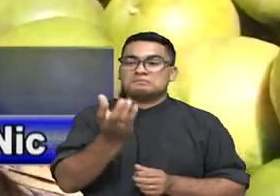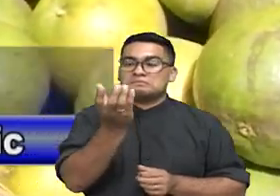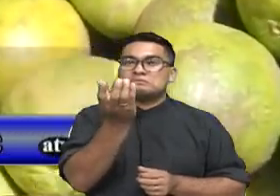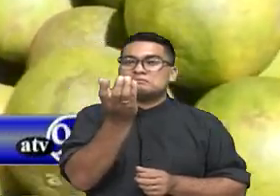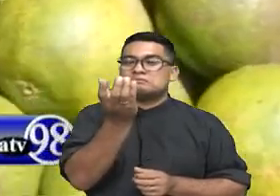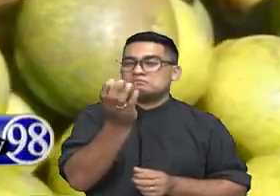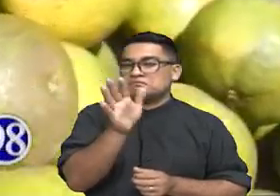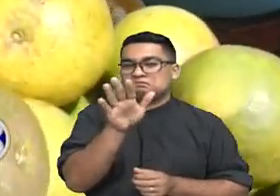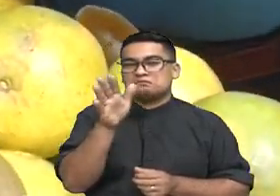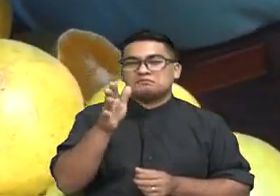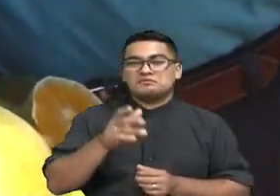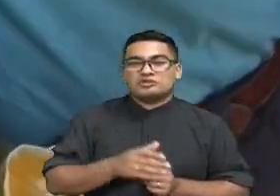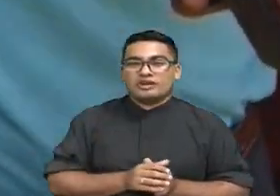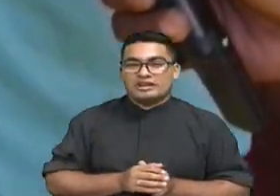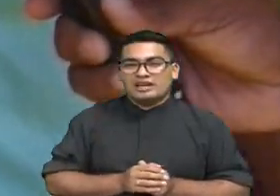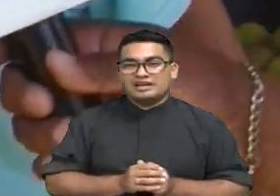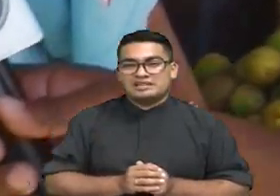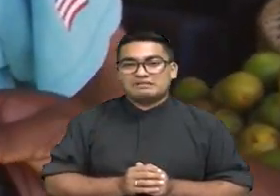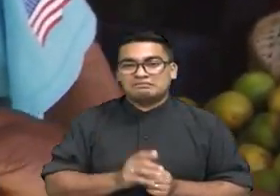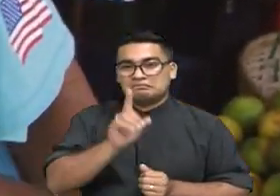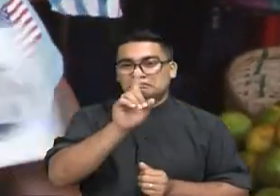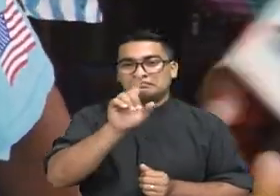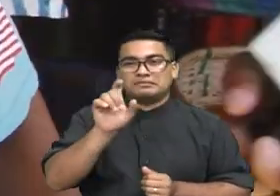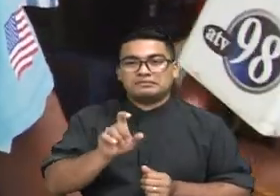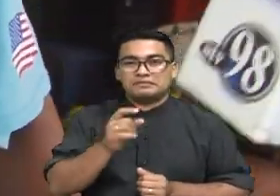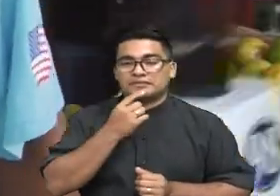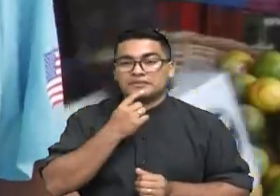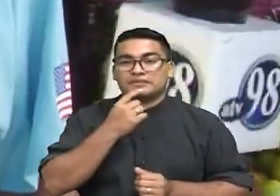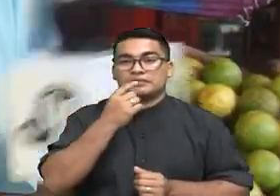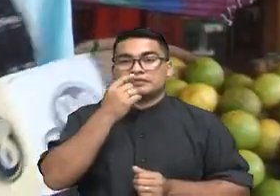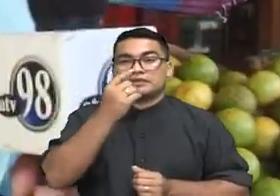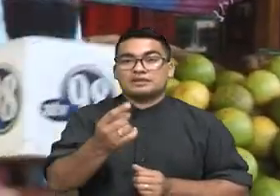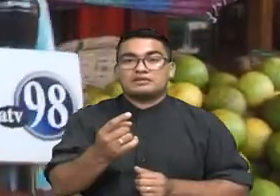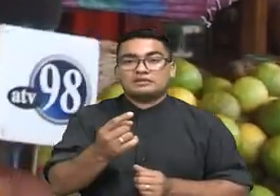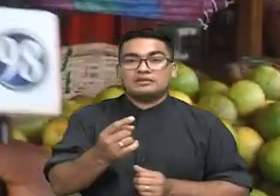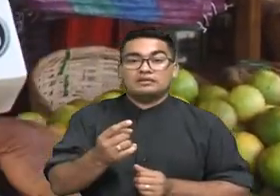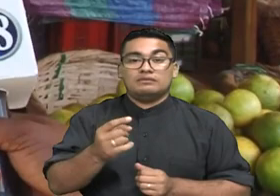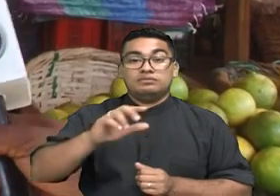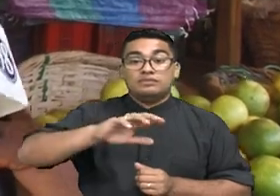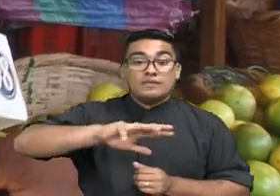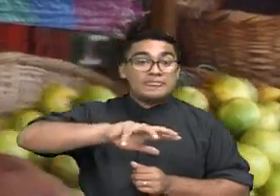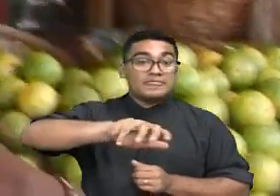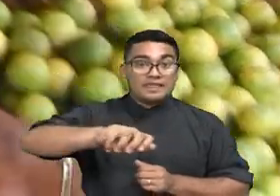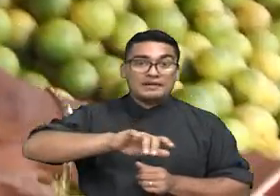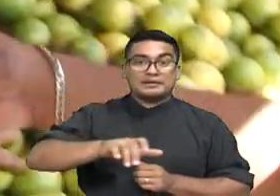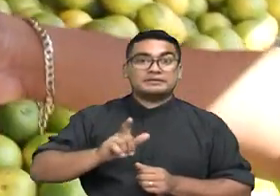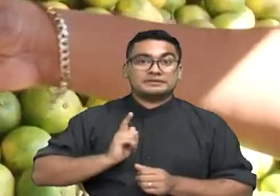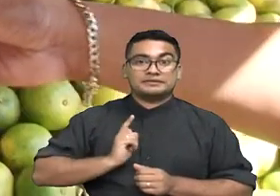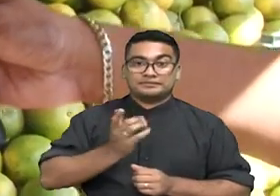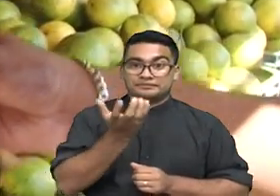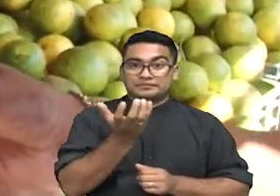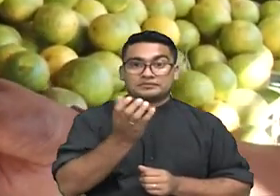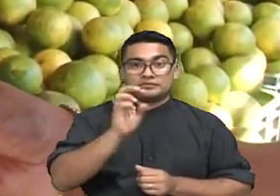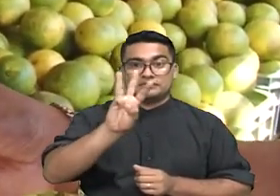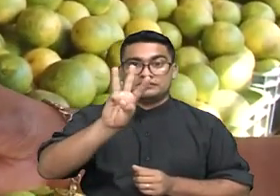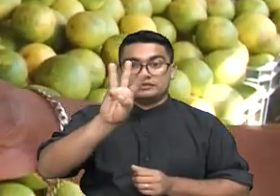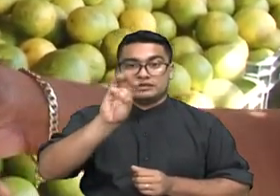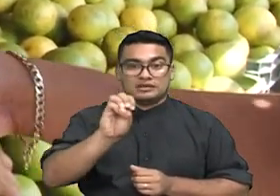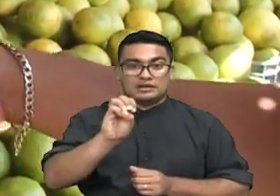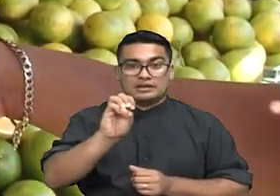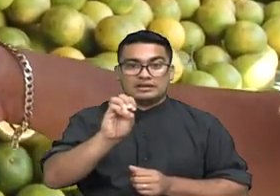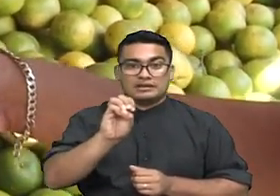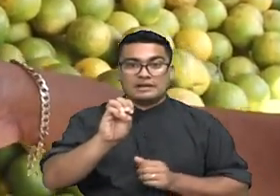tan chiquito. Sí, a peso lo estamos dando. Y la naranja también, que la gente suele dar naranja. Hay de esta naranja a 30, a las